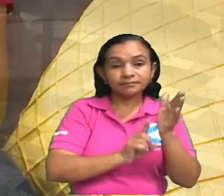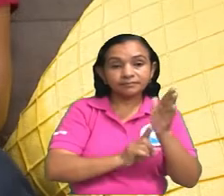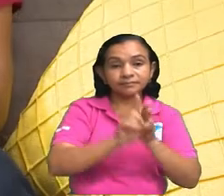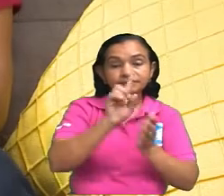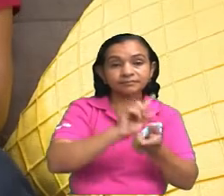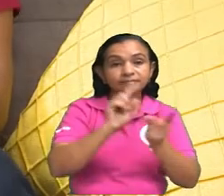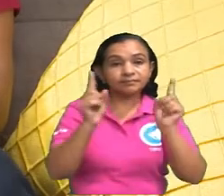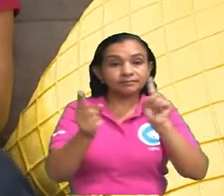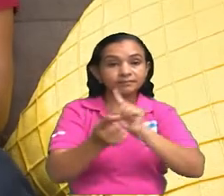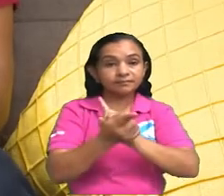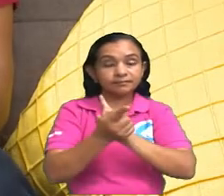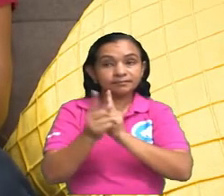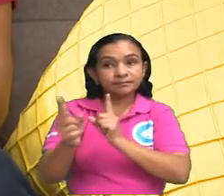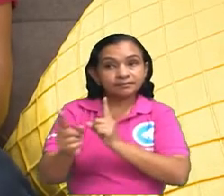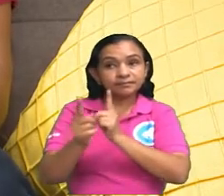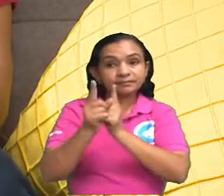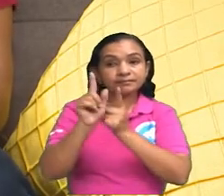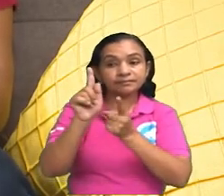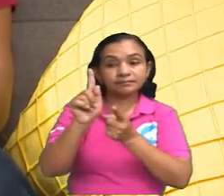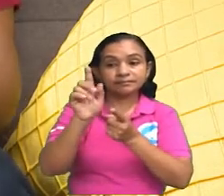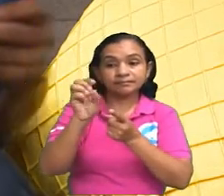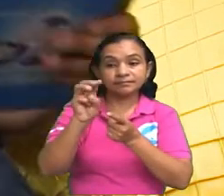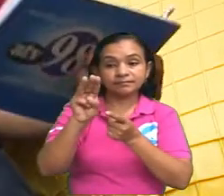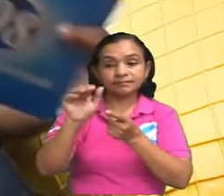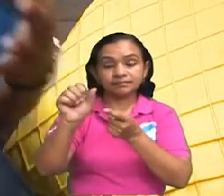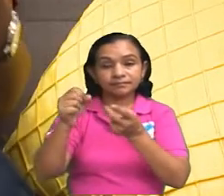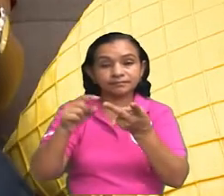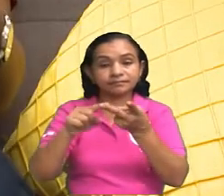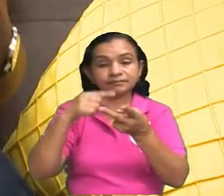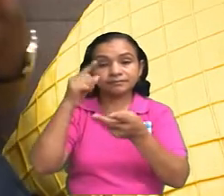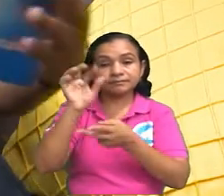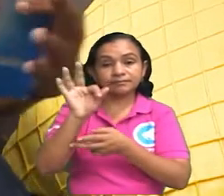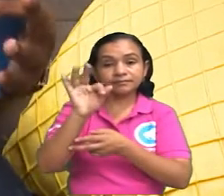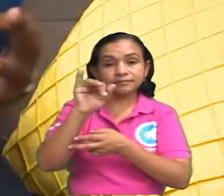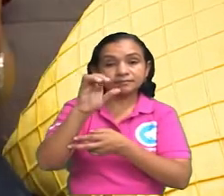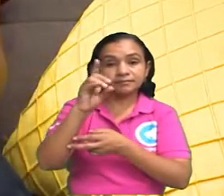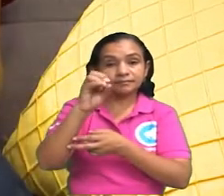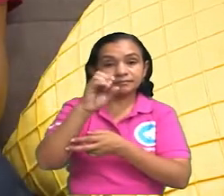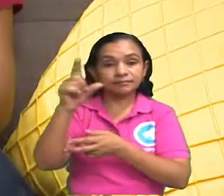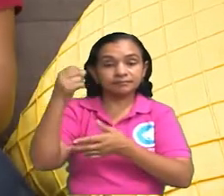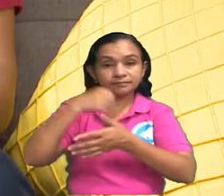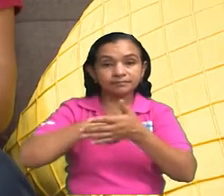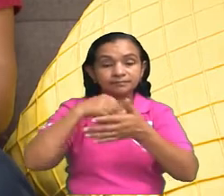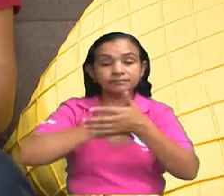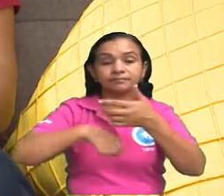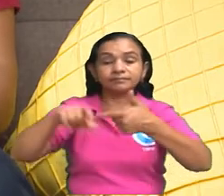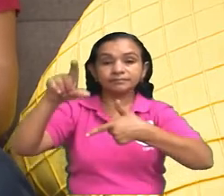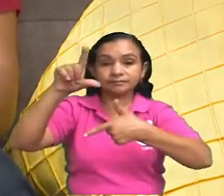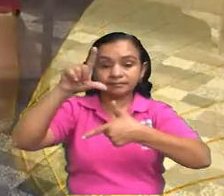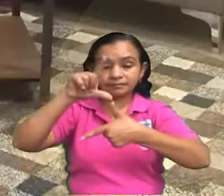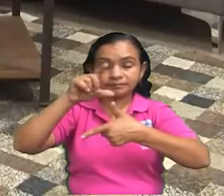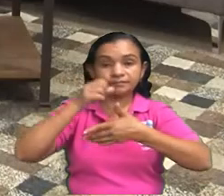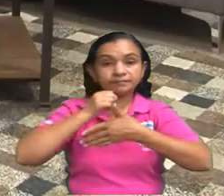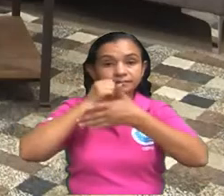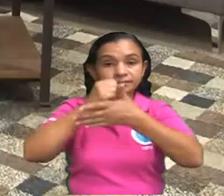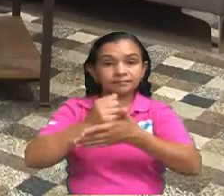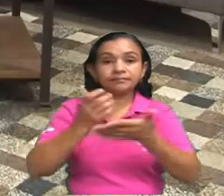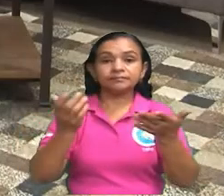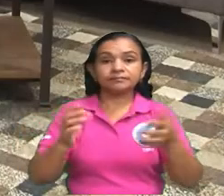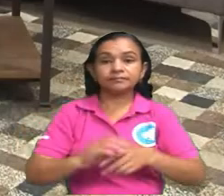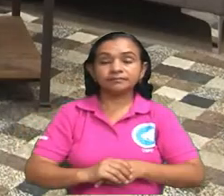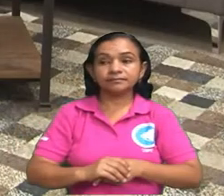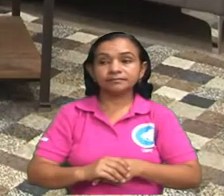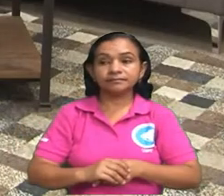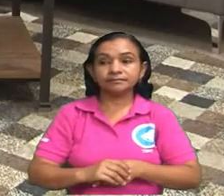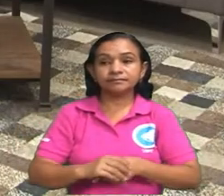época encontrarse con un Tomás Borges, con un Fidel Castro en un proceso de lucha de Latinoamérica? Creo que,